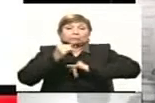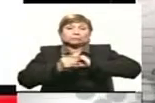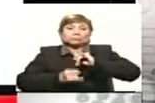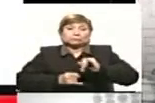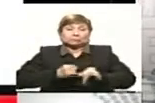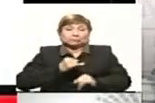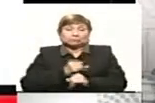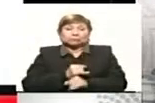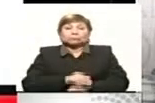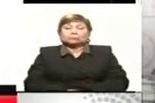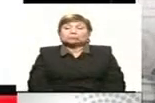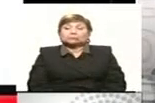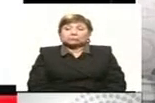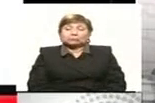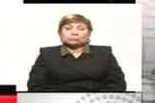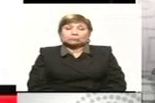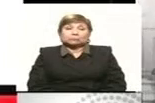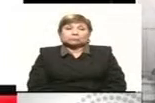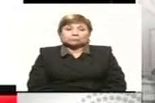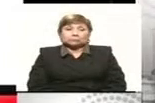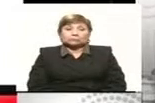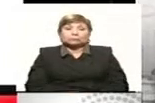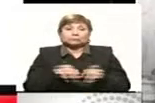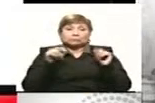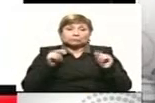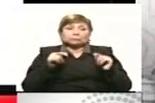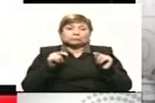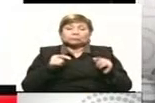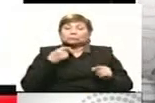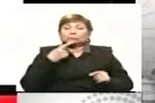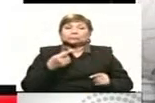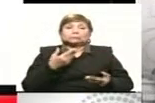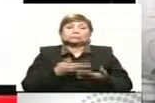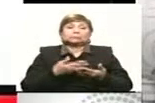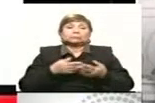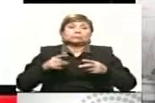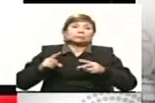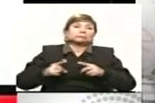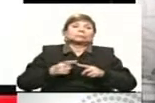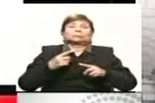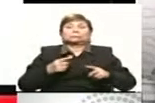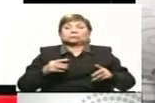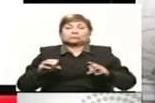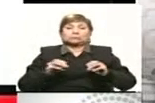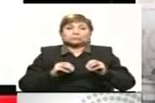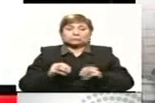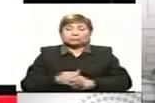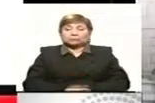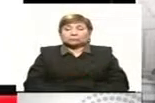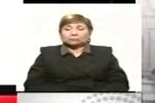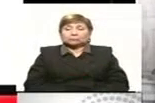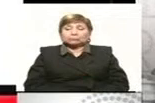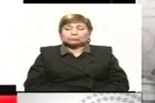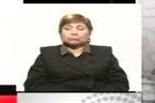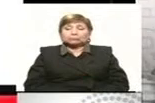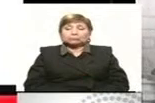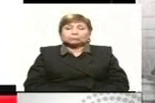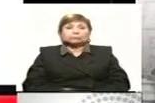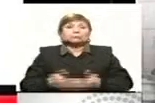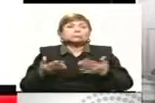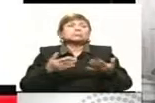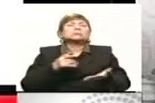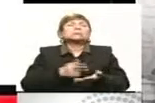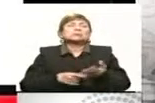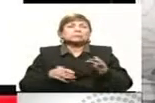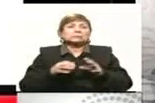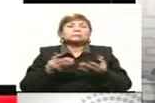respecto. Perdón. Aquí es como los principales rubros de a qué se va a